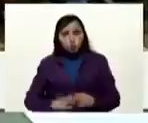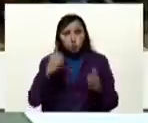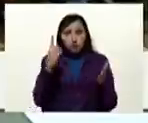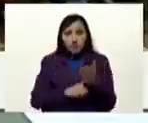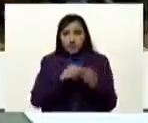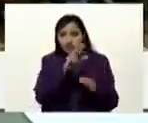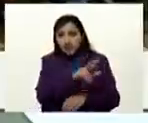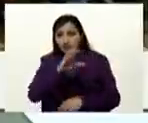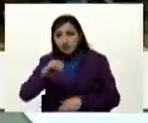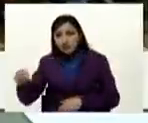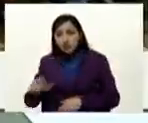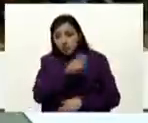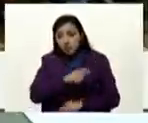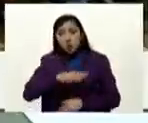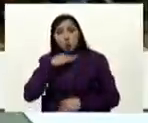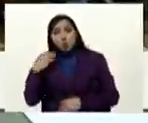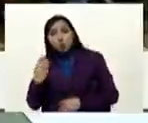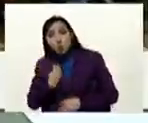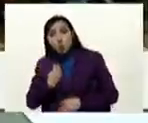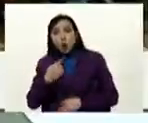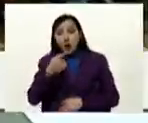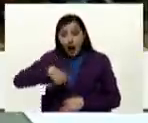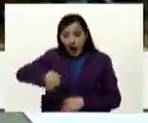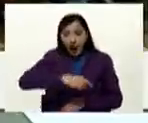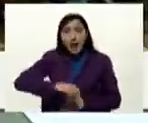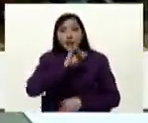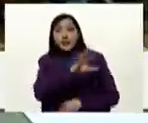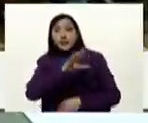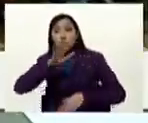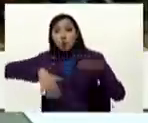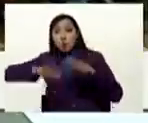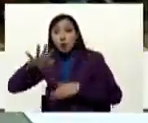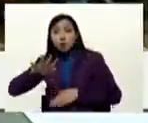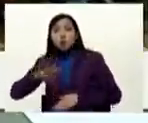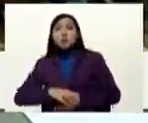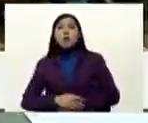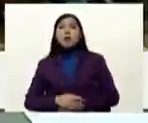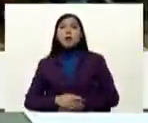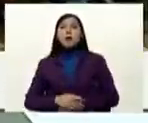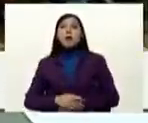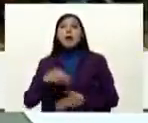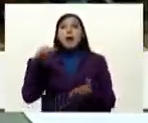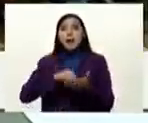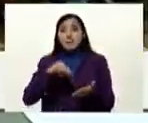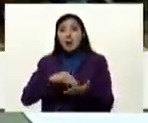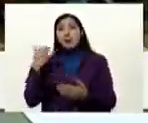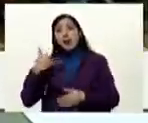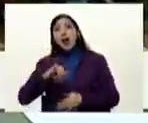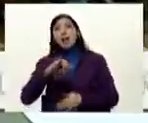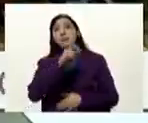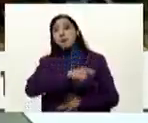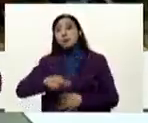1.326 casos, 514 en Miranda,